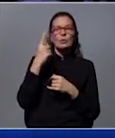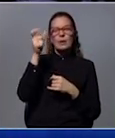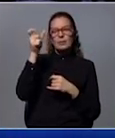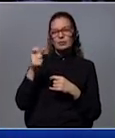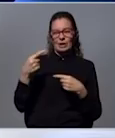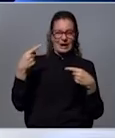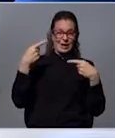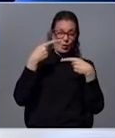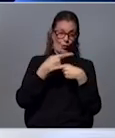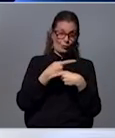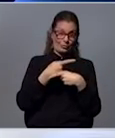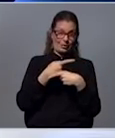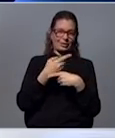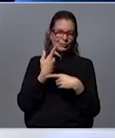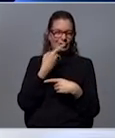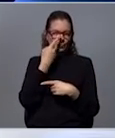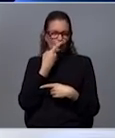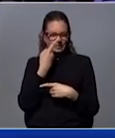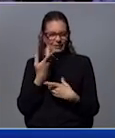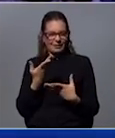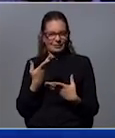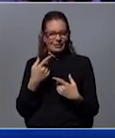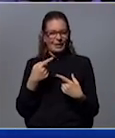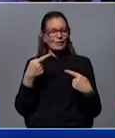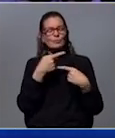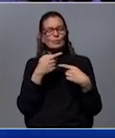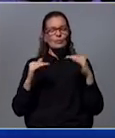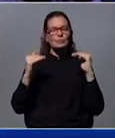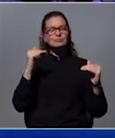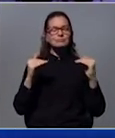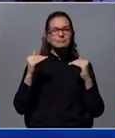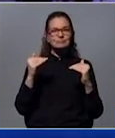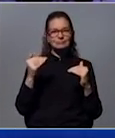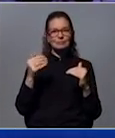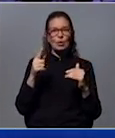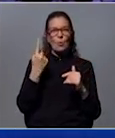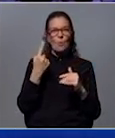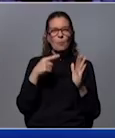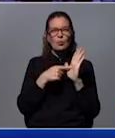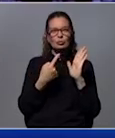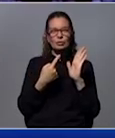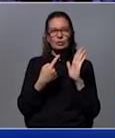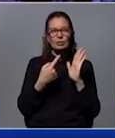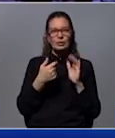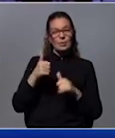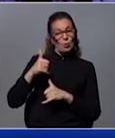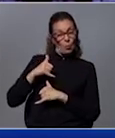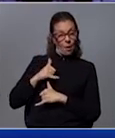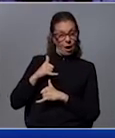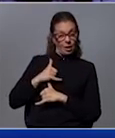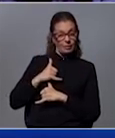contracampaña digamos entonces es interesante en contrastar las opiniones uno de los puntos más comentados es el de la creación de la guardia nacional